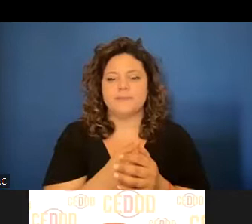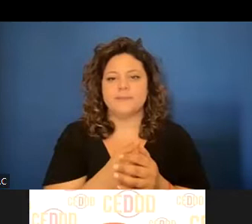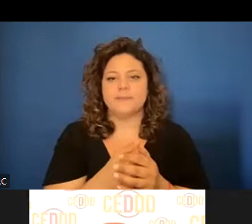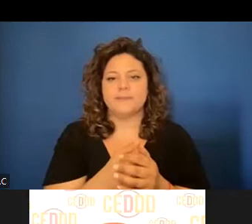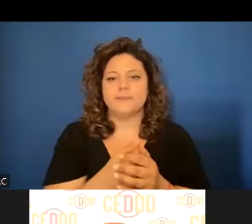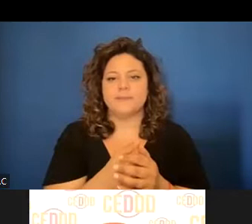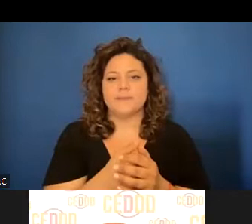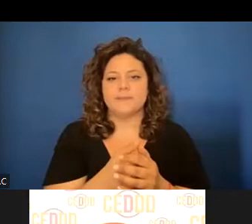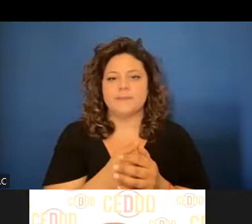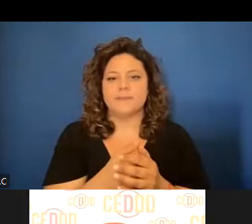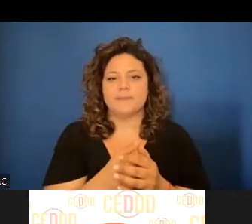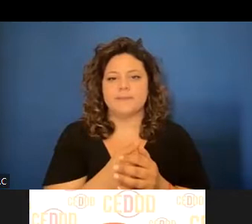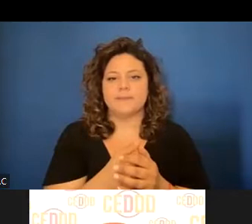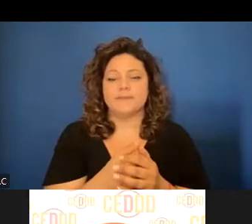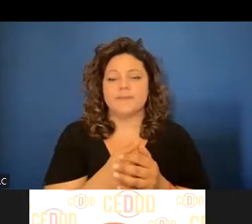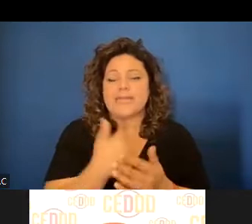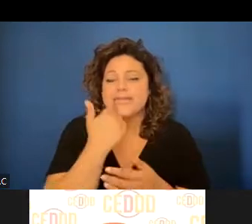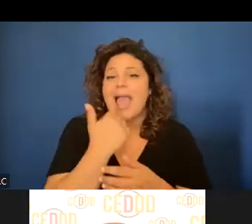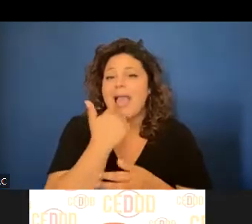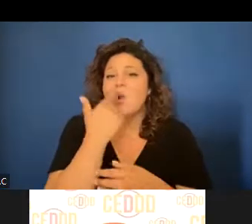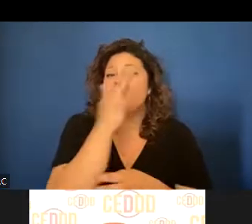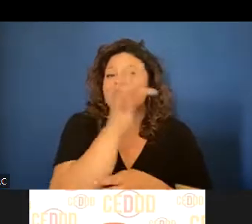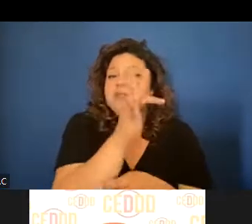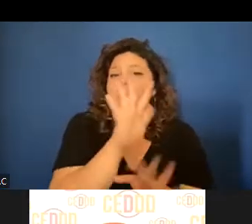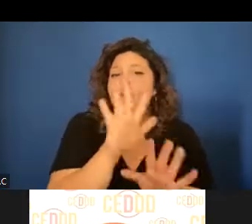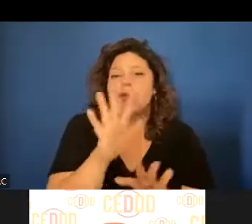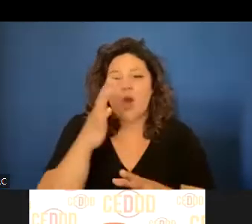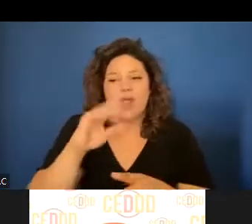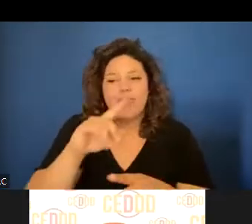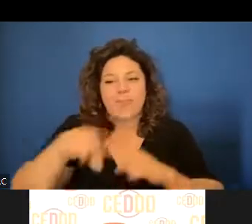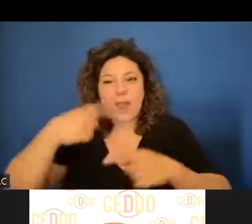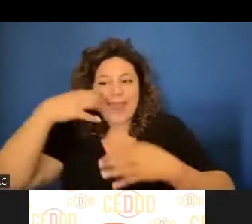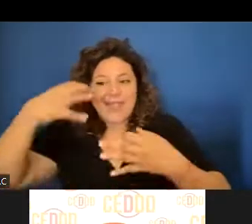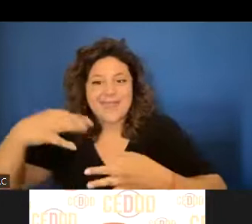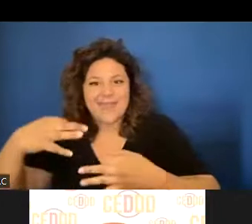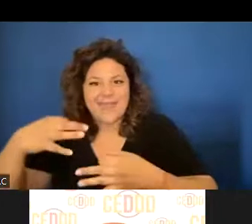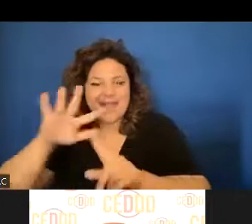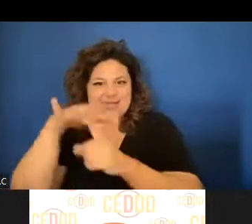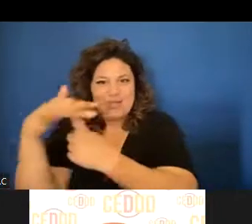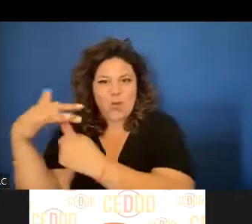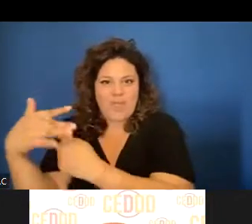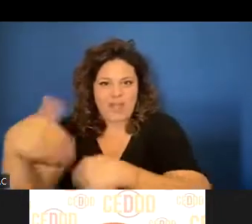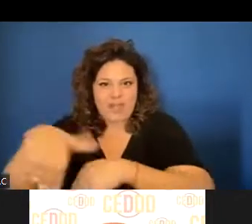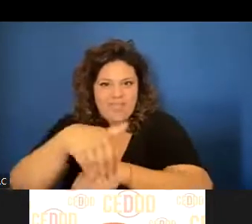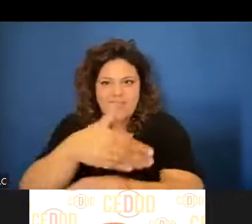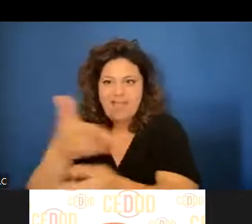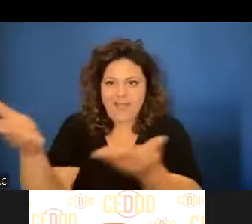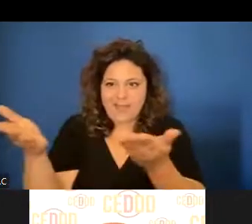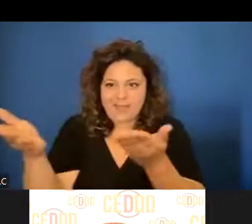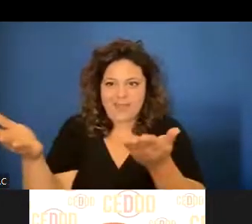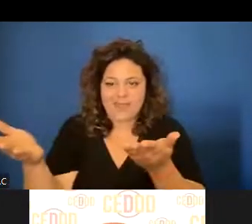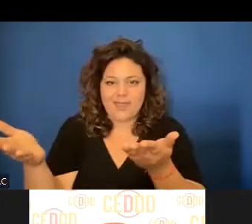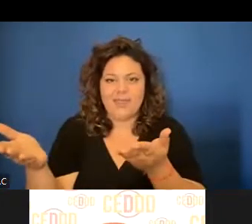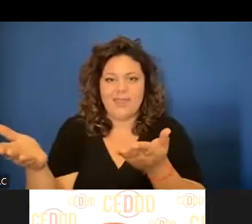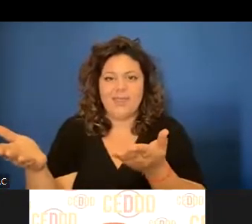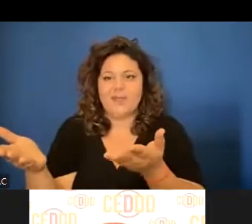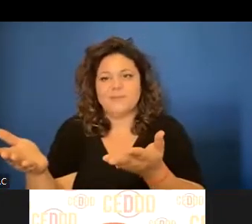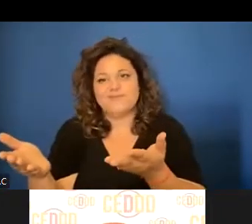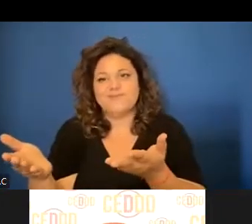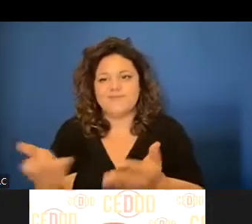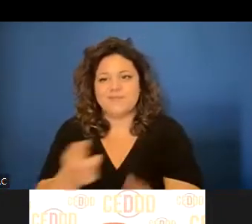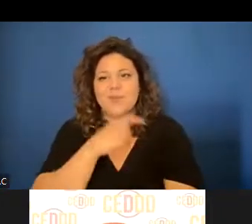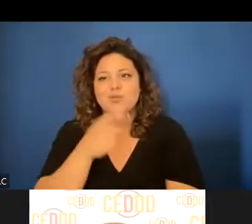la inspección de trabajo como mecanismo, ¿vale? Entonces, los inspectores de trabajo ya por ley, ¿vale? Con